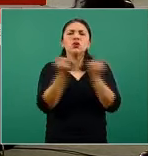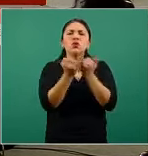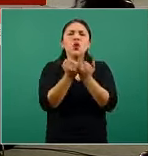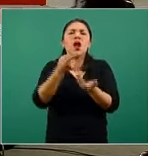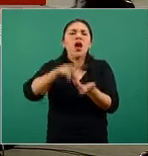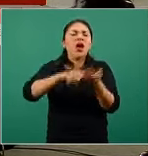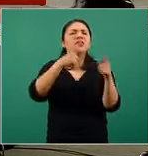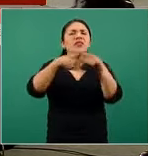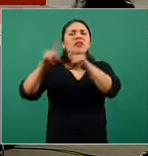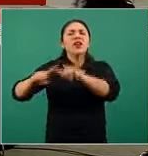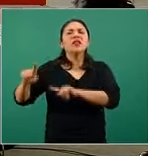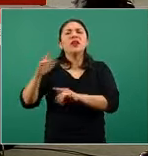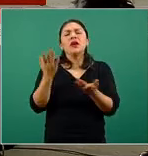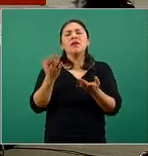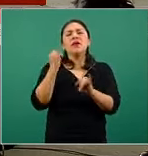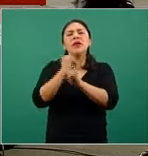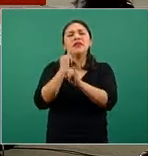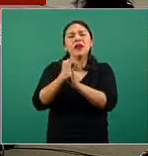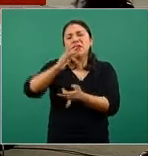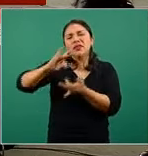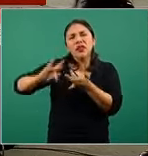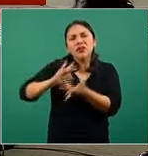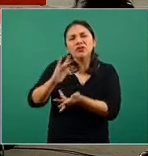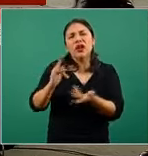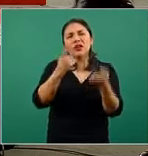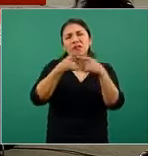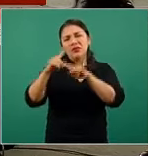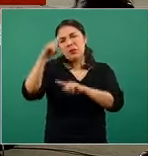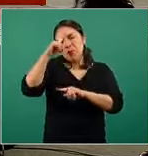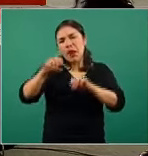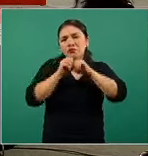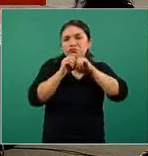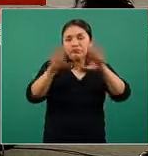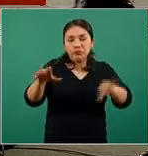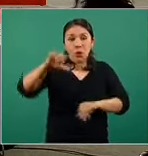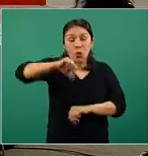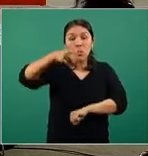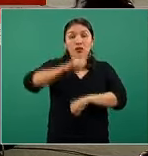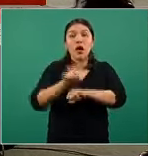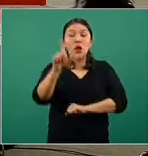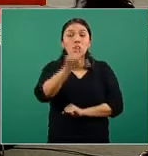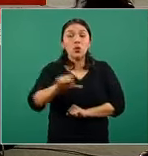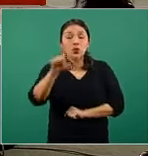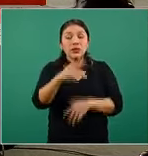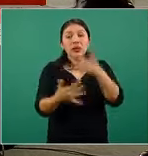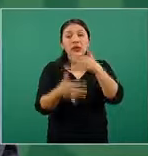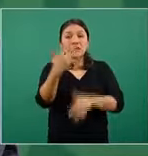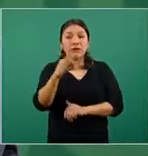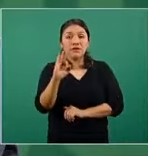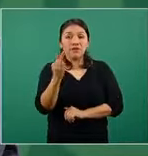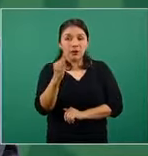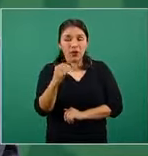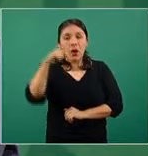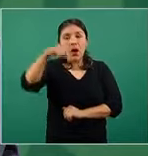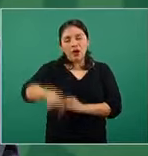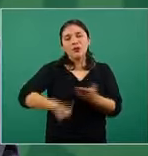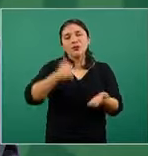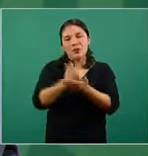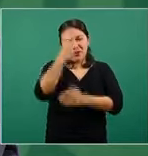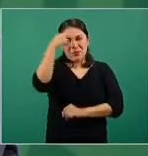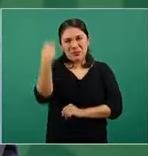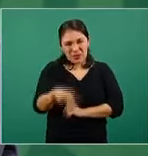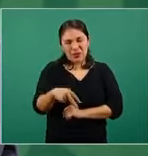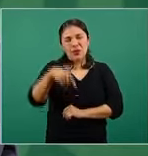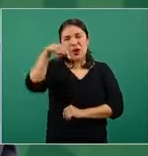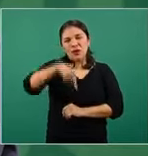también las diferentes redes sociales que lo cubren. Hoy es lunes 15 de febrero, estamos en la Ciudad de